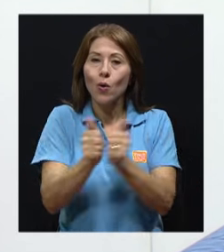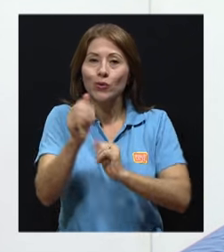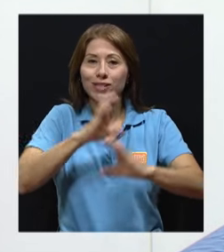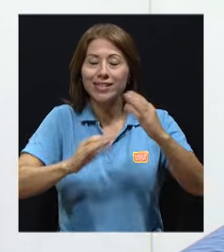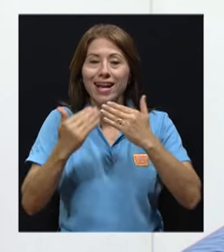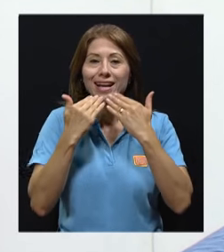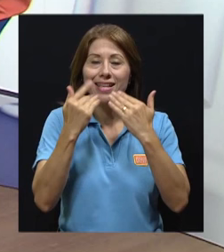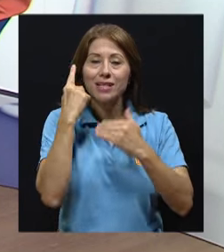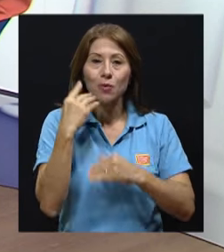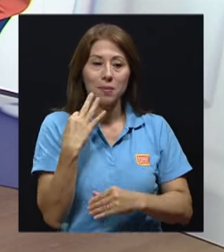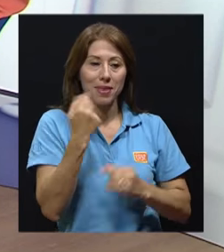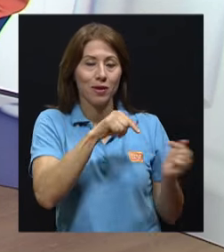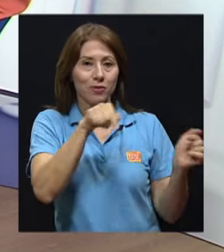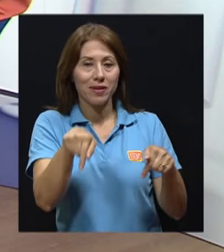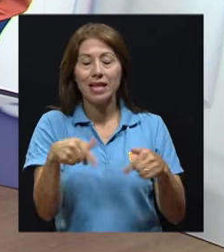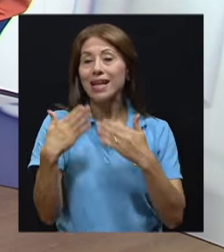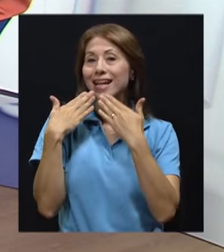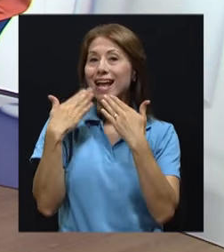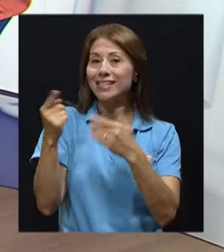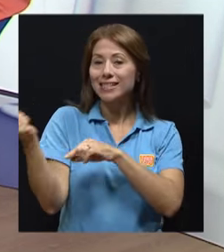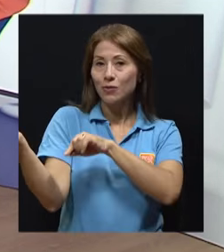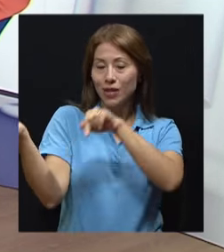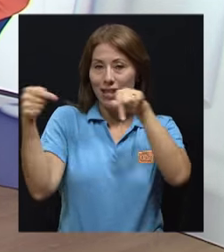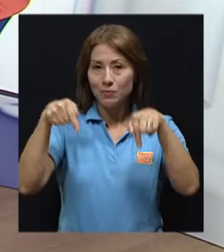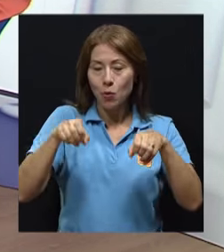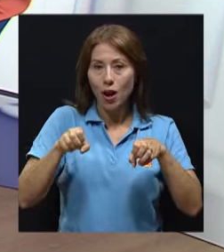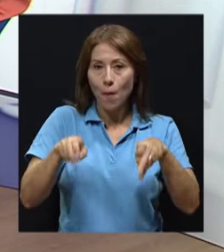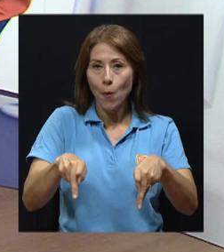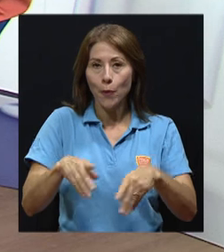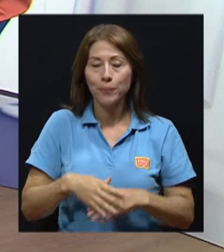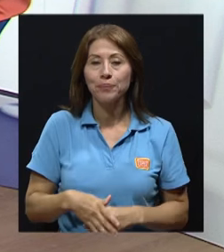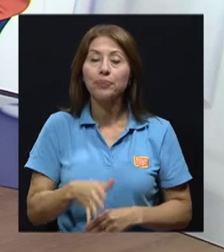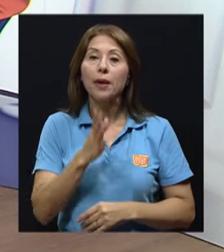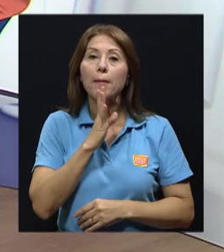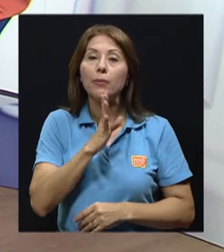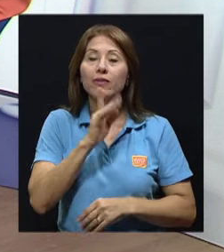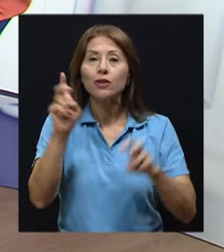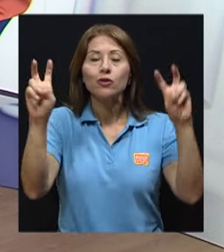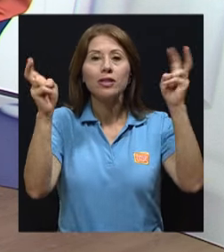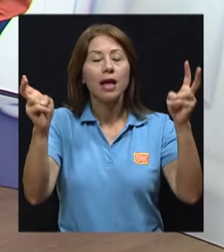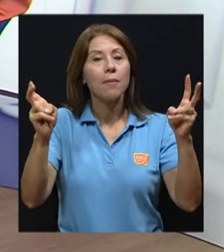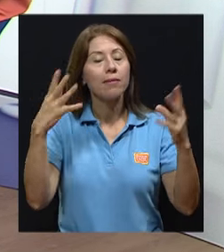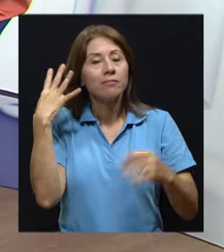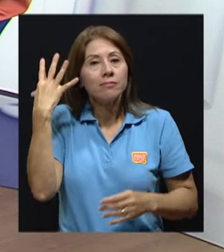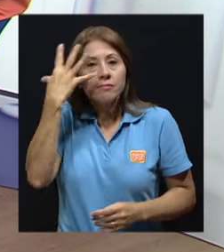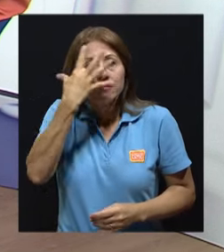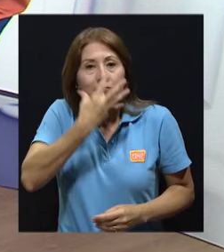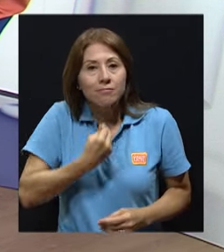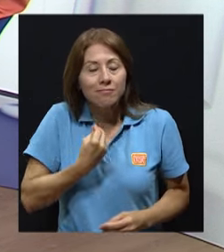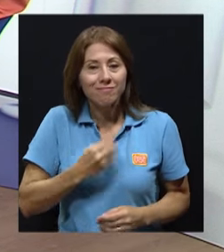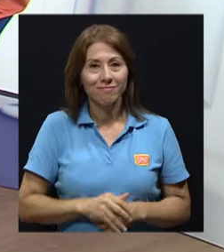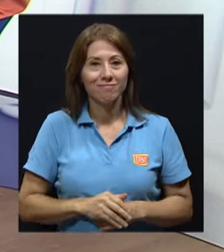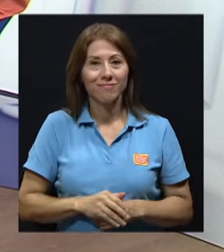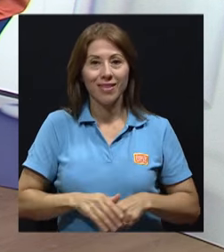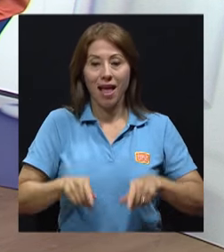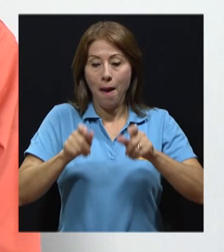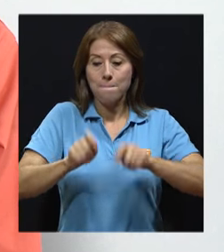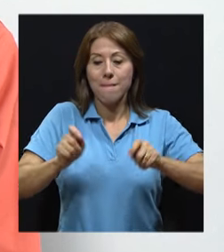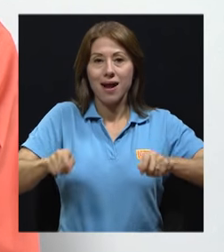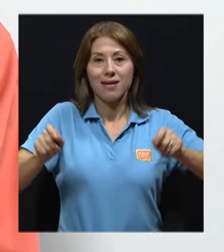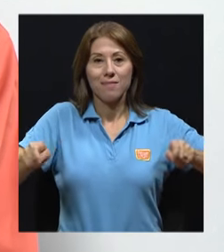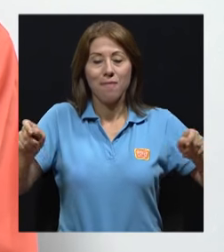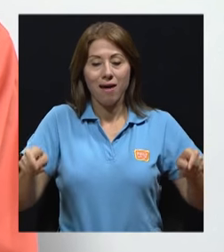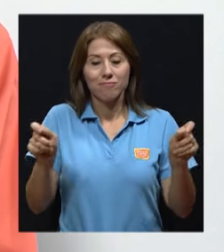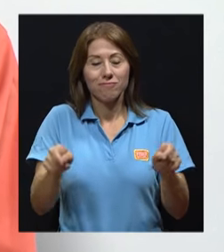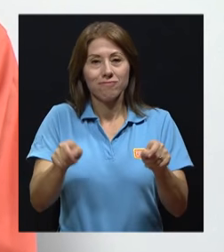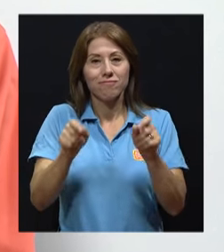director de la sede raciel Bienvenido a conciencia Y muchísimas gracias por la invitación gracias aed edes por este espacio y vamos a